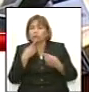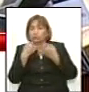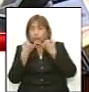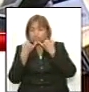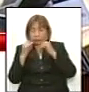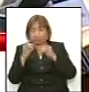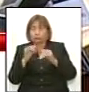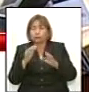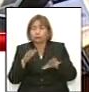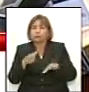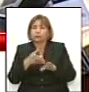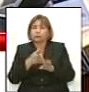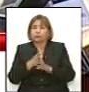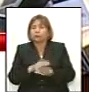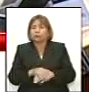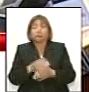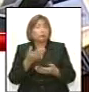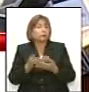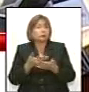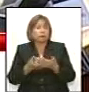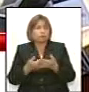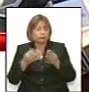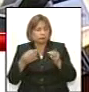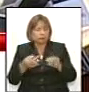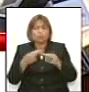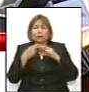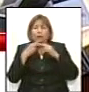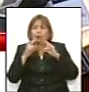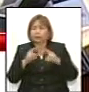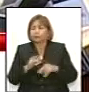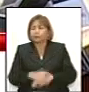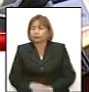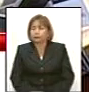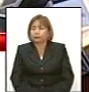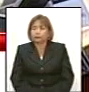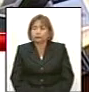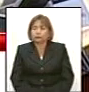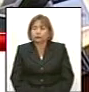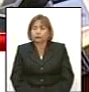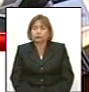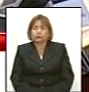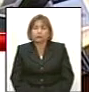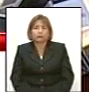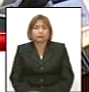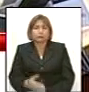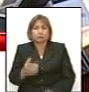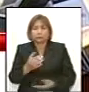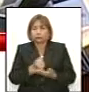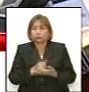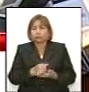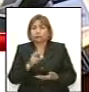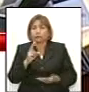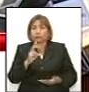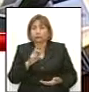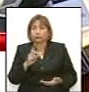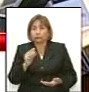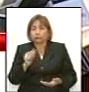informado también. Respecto a las consultas, a las sugerencias del congresista Villanueva a través de la